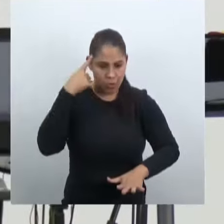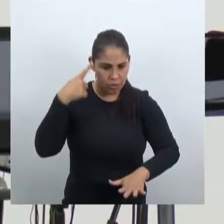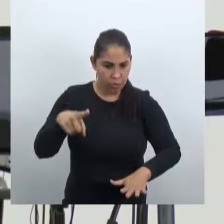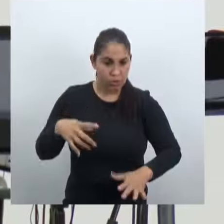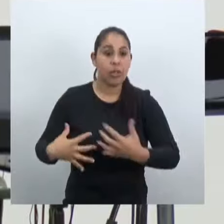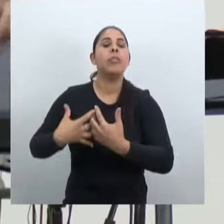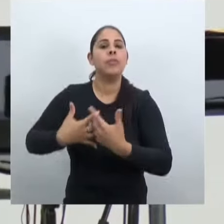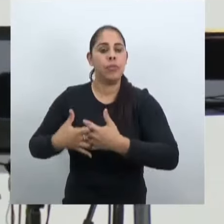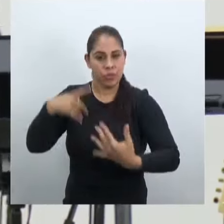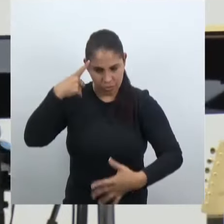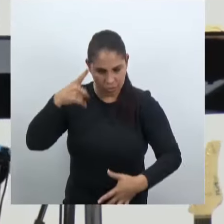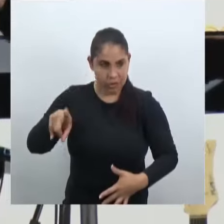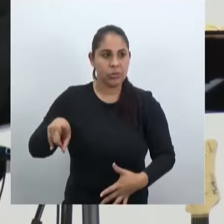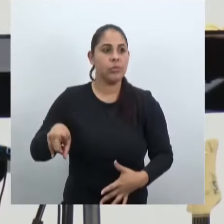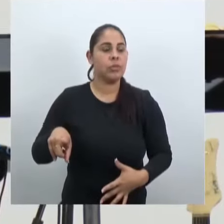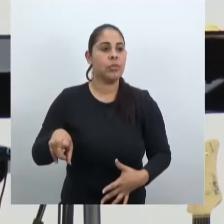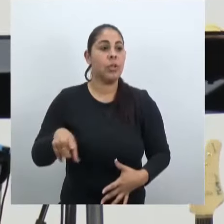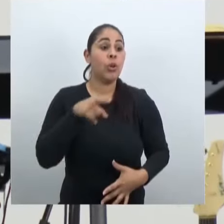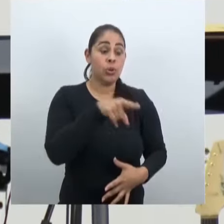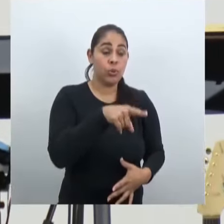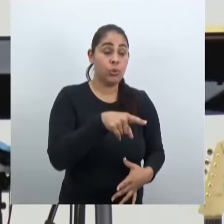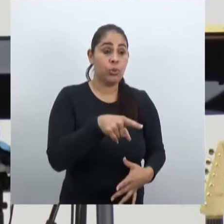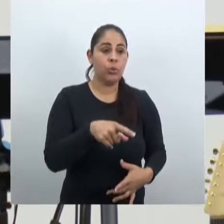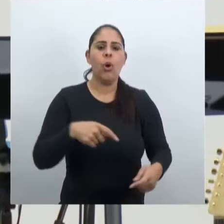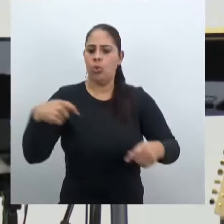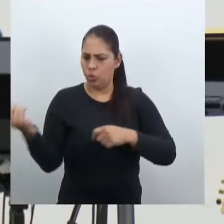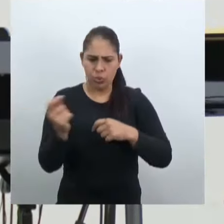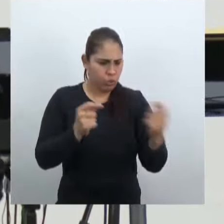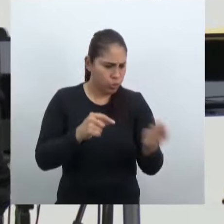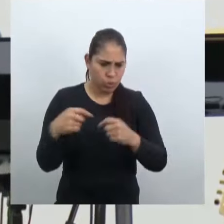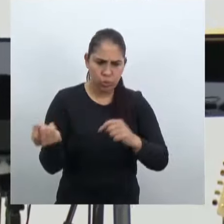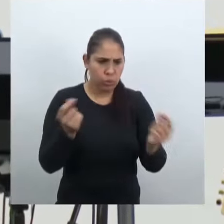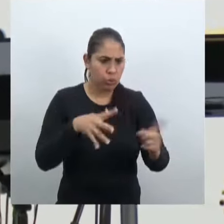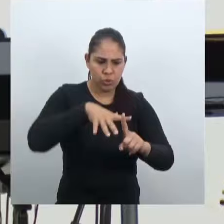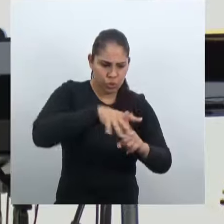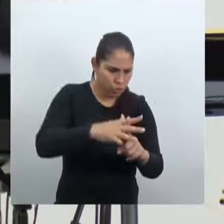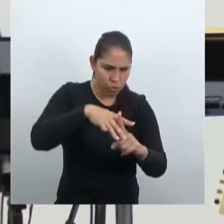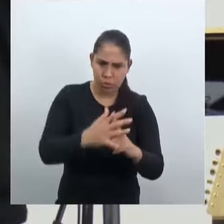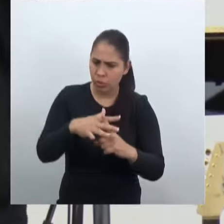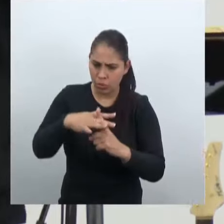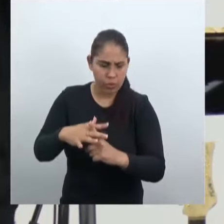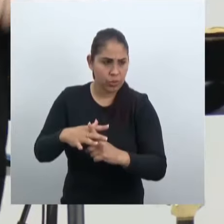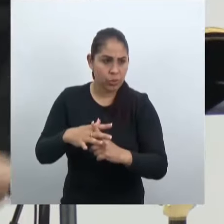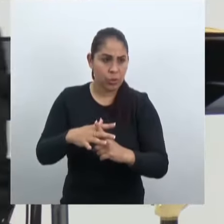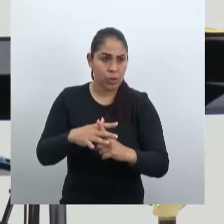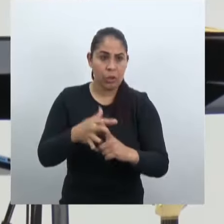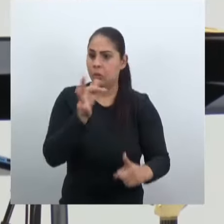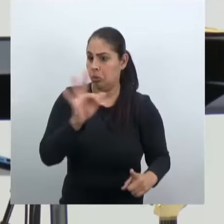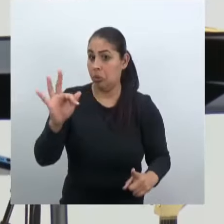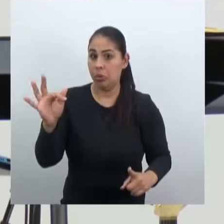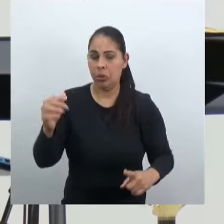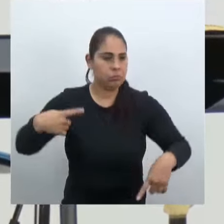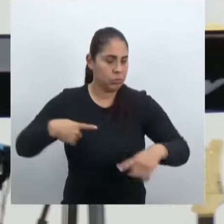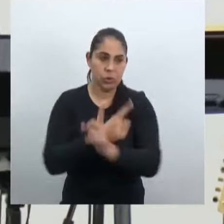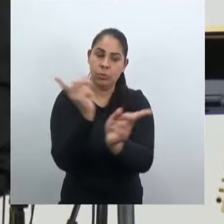puedes discutir lo que quieras. El día que estés desesperado, no te importa tu teología. Tú vas a buscar de